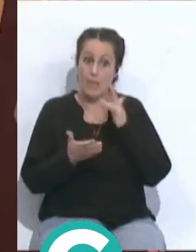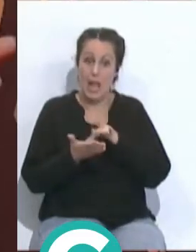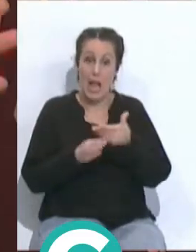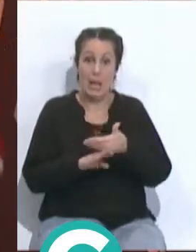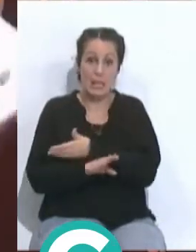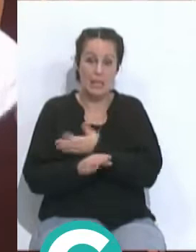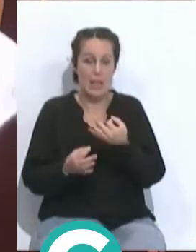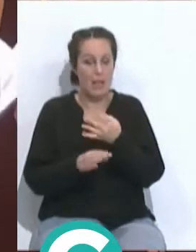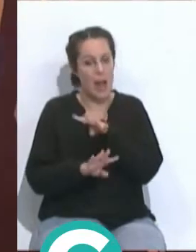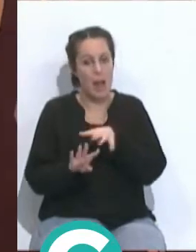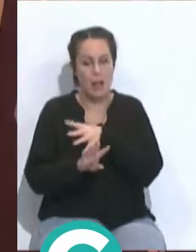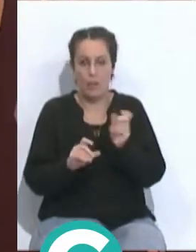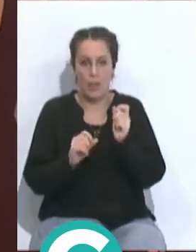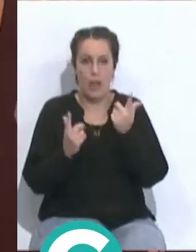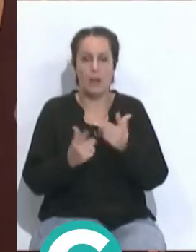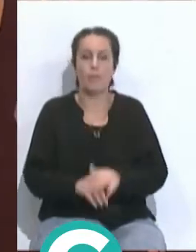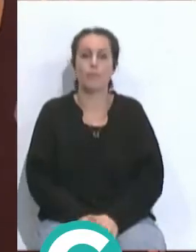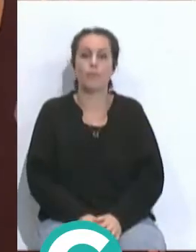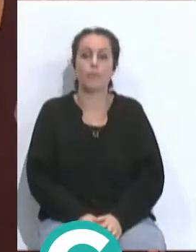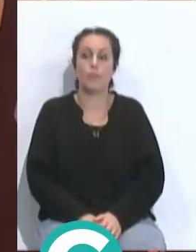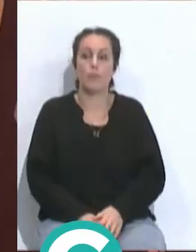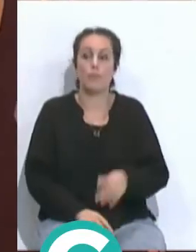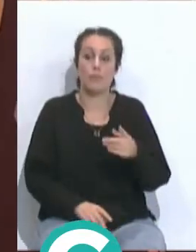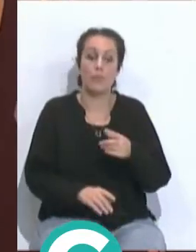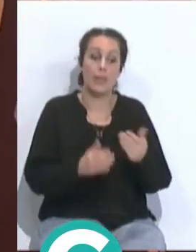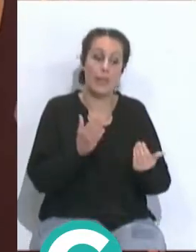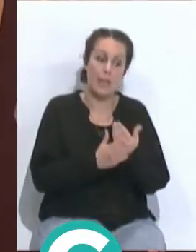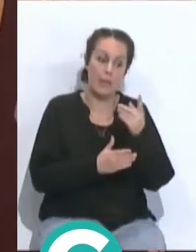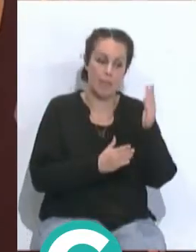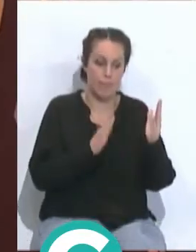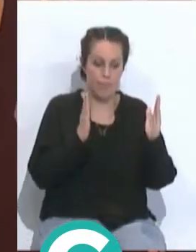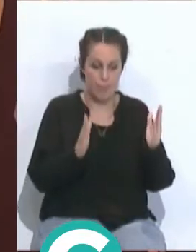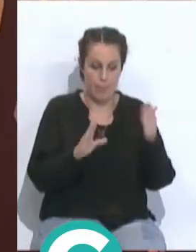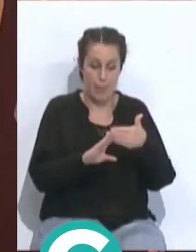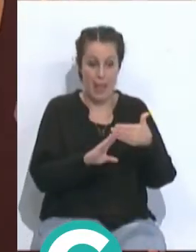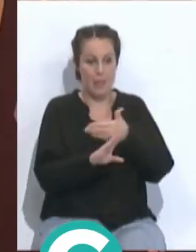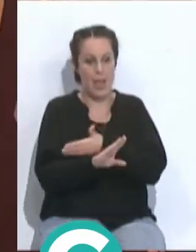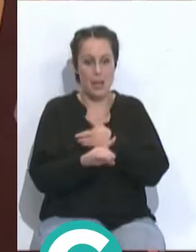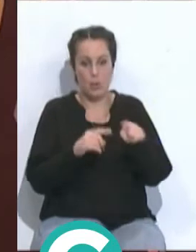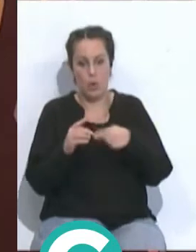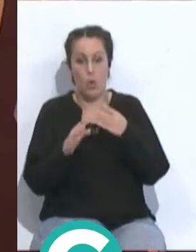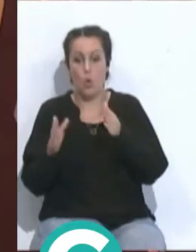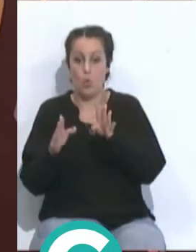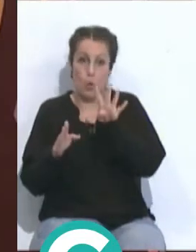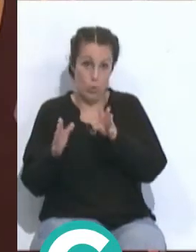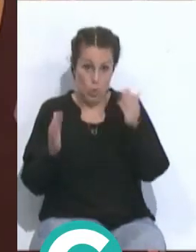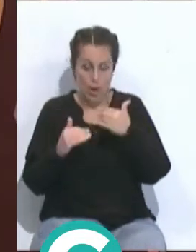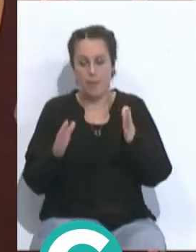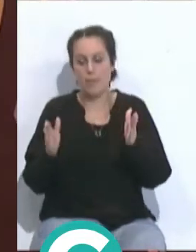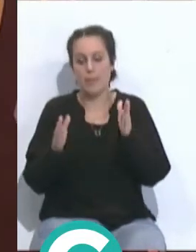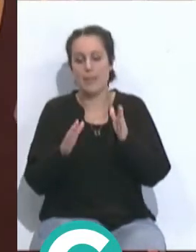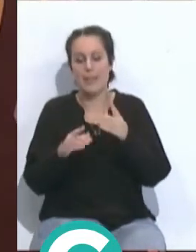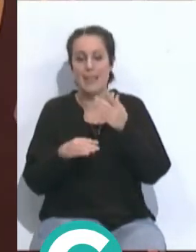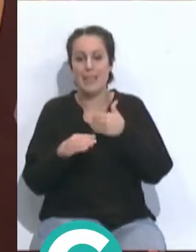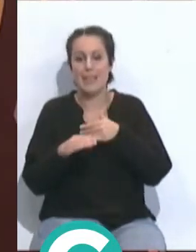que tener calendario de tal a tal día preliminares, luego iba a decir cuarto, no hay cuarto,